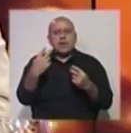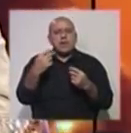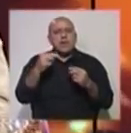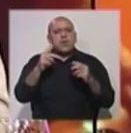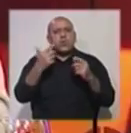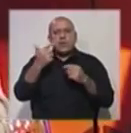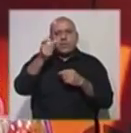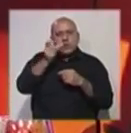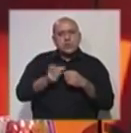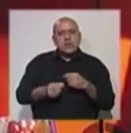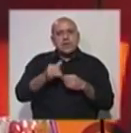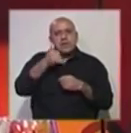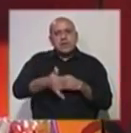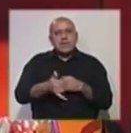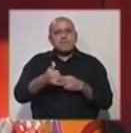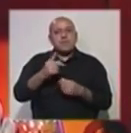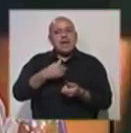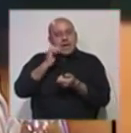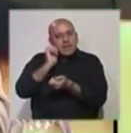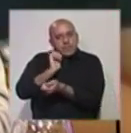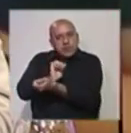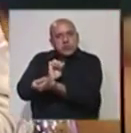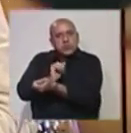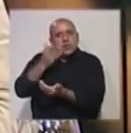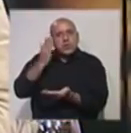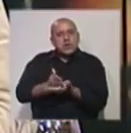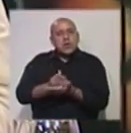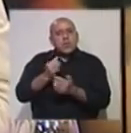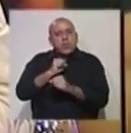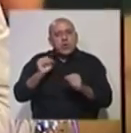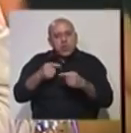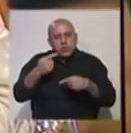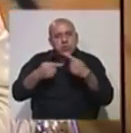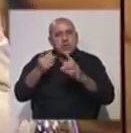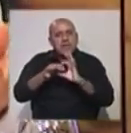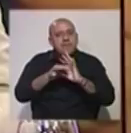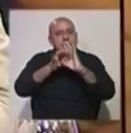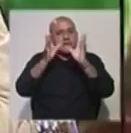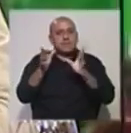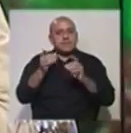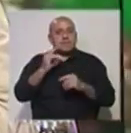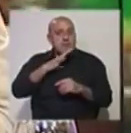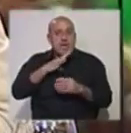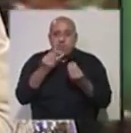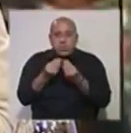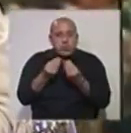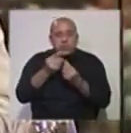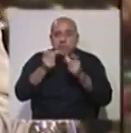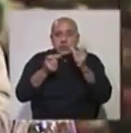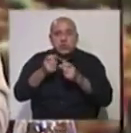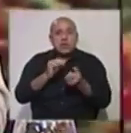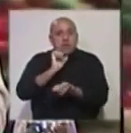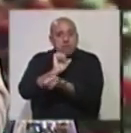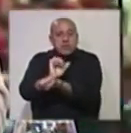que tiene una condena de segunda instancia pueda seguir en libertad? En Uruguay hay un montón de gente que está presa sin